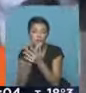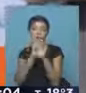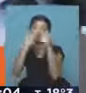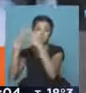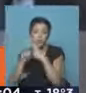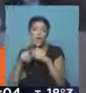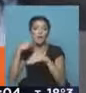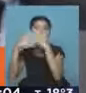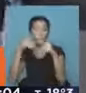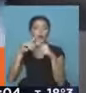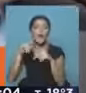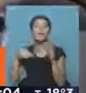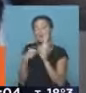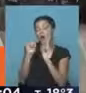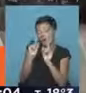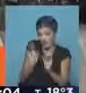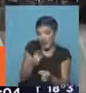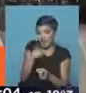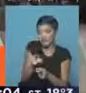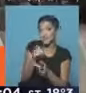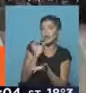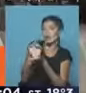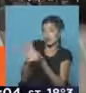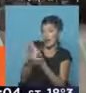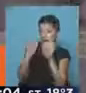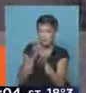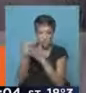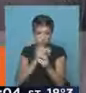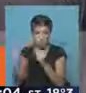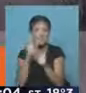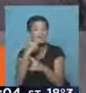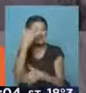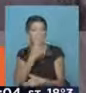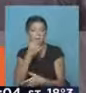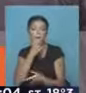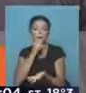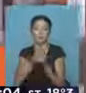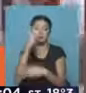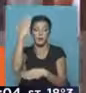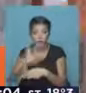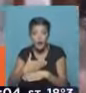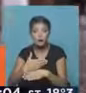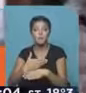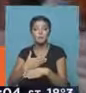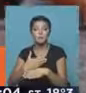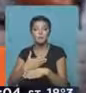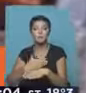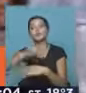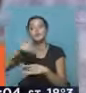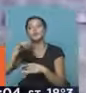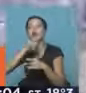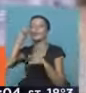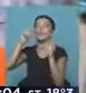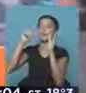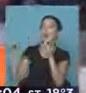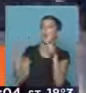aunque sus posturas xenófobas y anti-europeístas, como el cierre de fronteras y el fin de la entrada de inmigrantes, provocan casi en igual